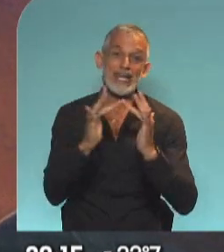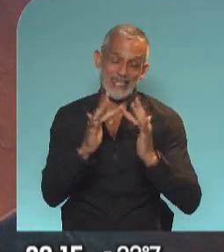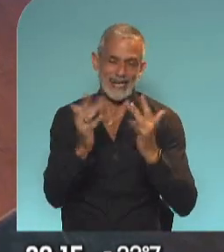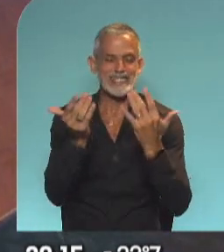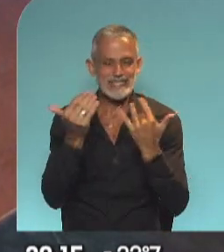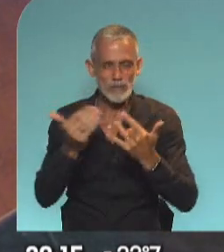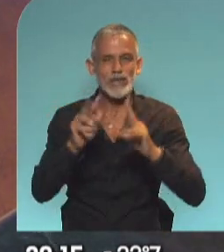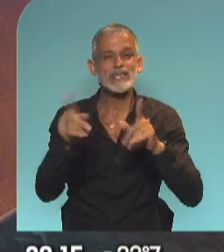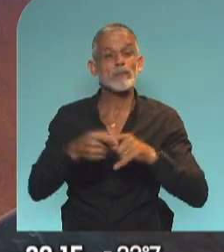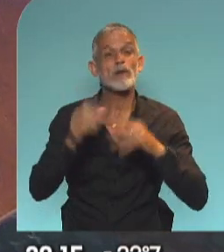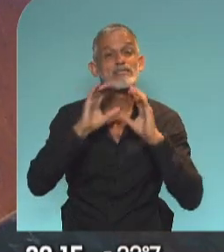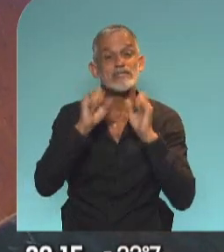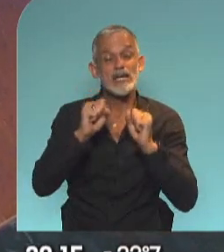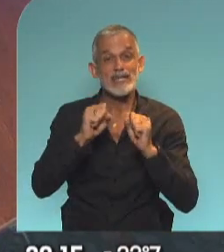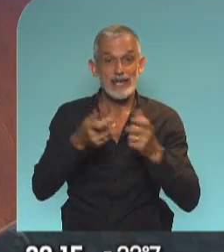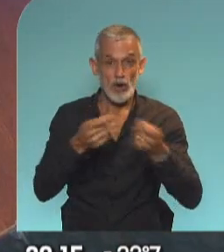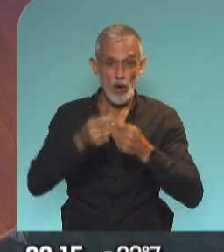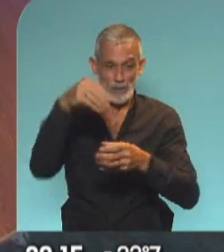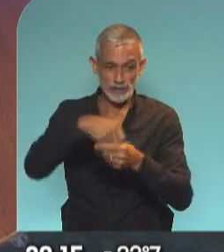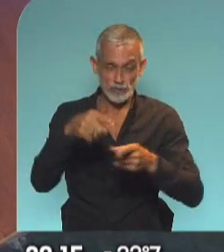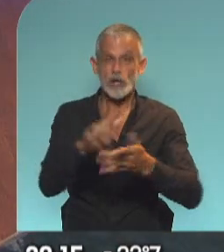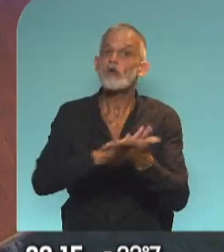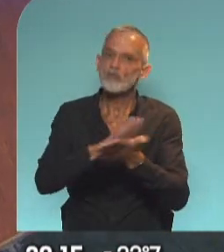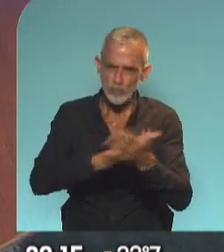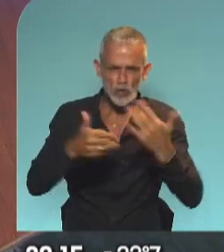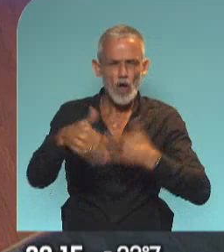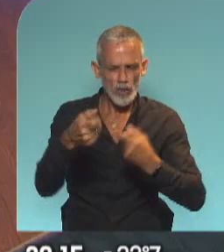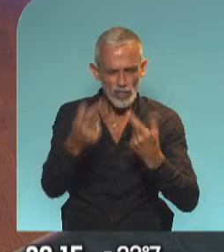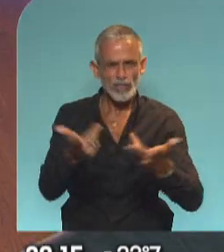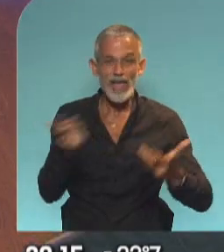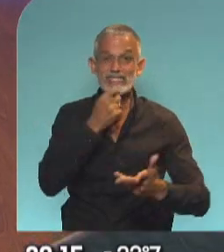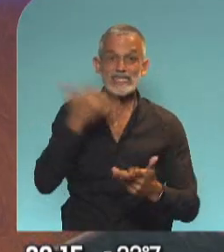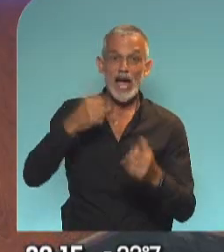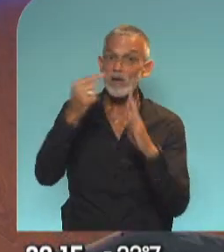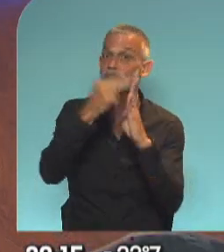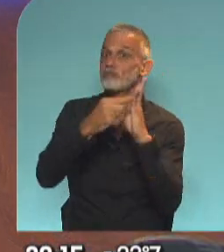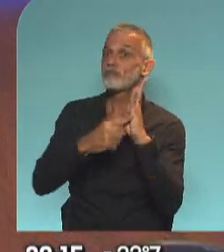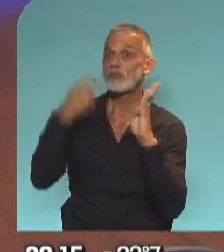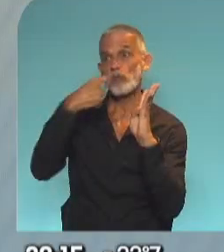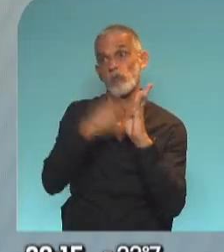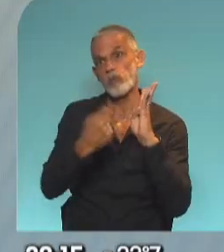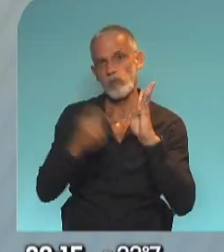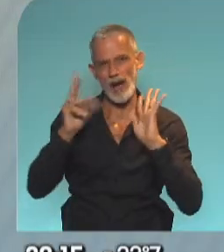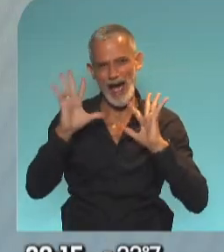través de la Secretaría de Comercio Interior y ellos te van a dar una solución si atravesás alguna de todas estas cosas que